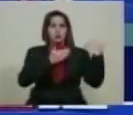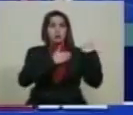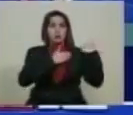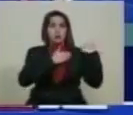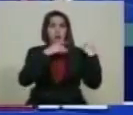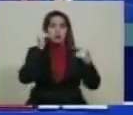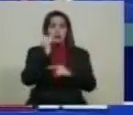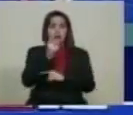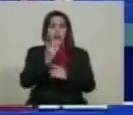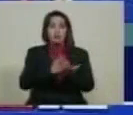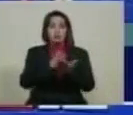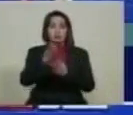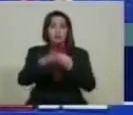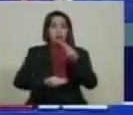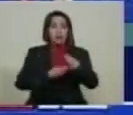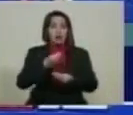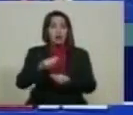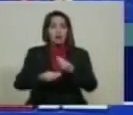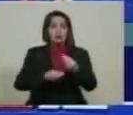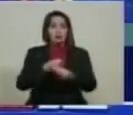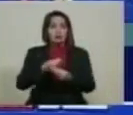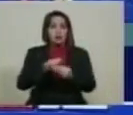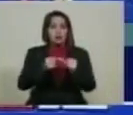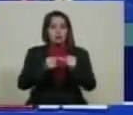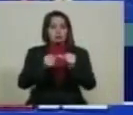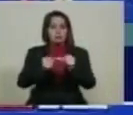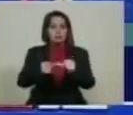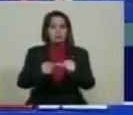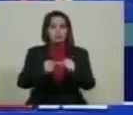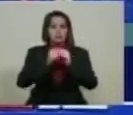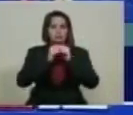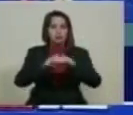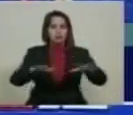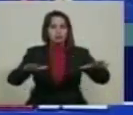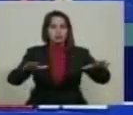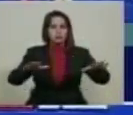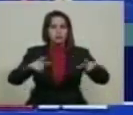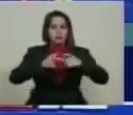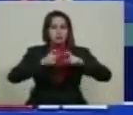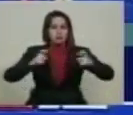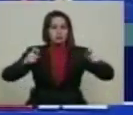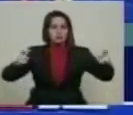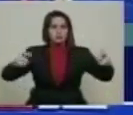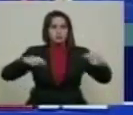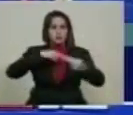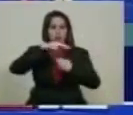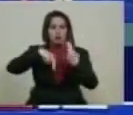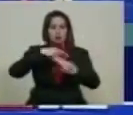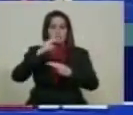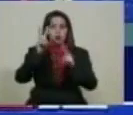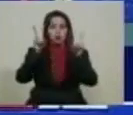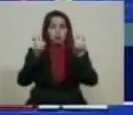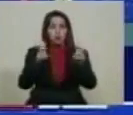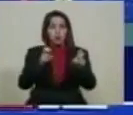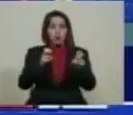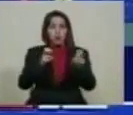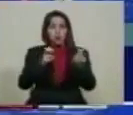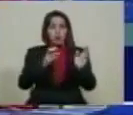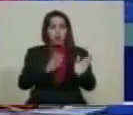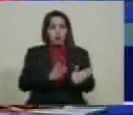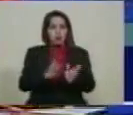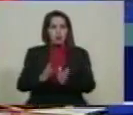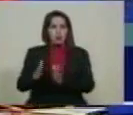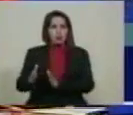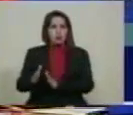llevar a una consolidación y expansión de la revolución en esta nueva etapa rumbo al